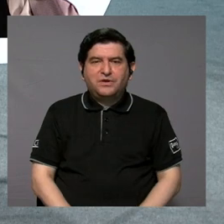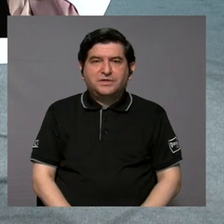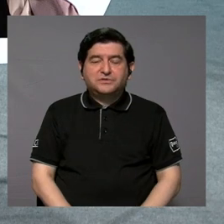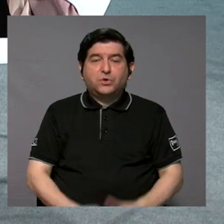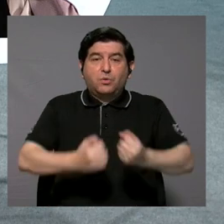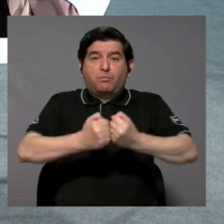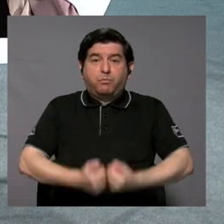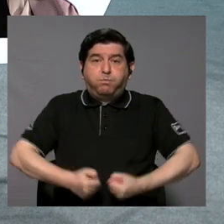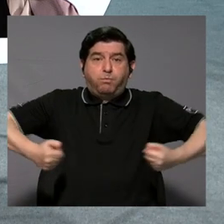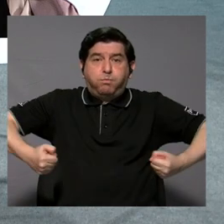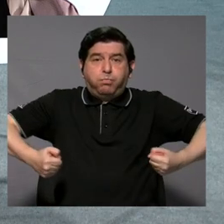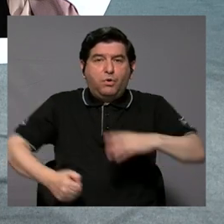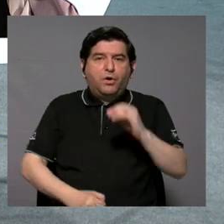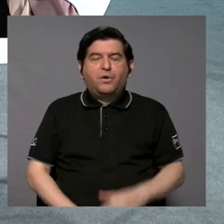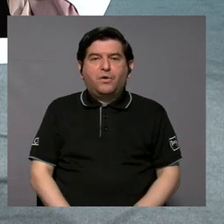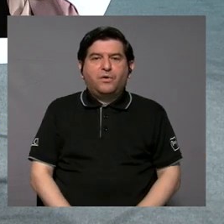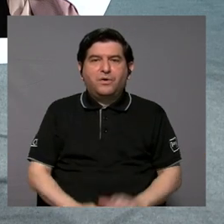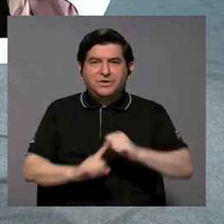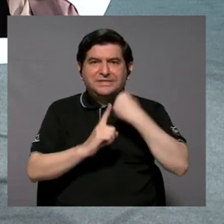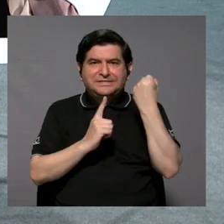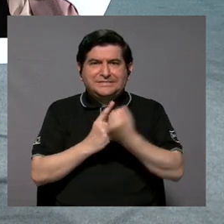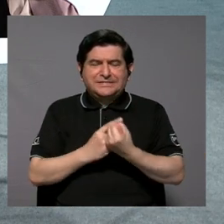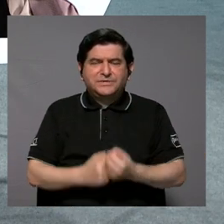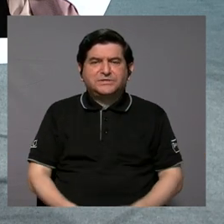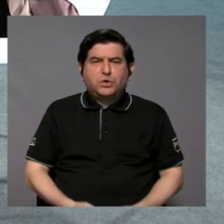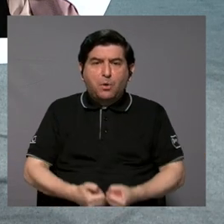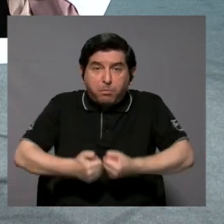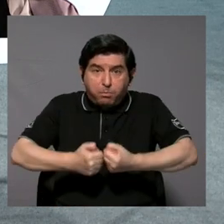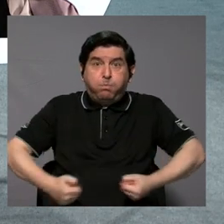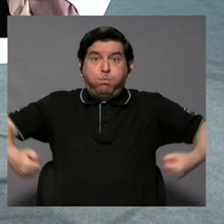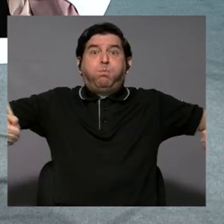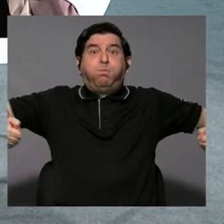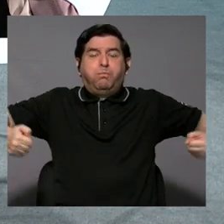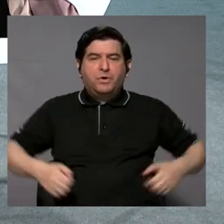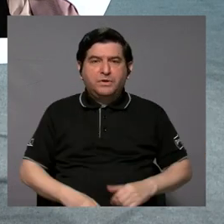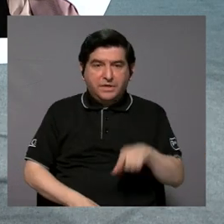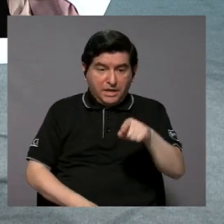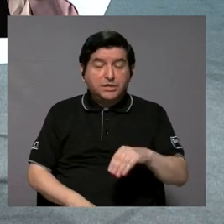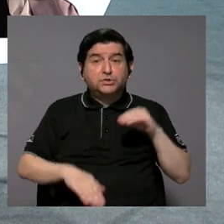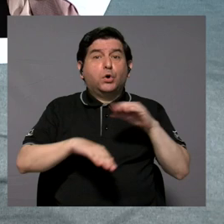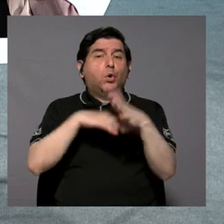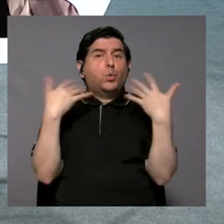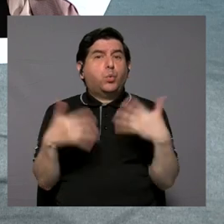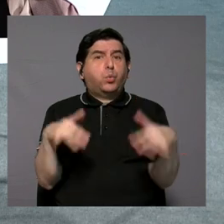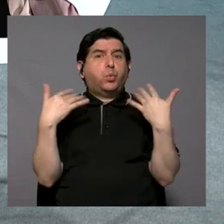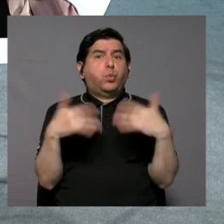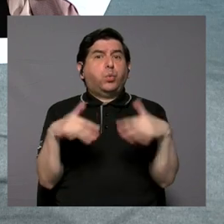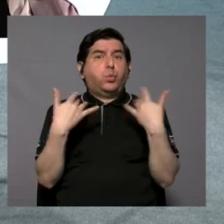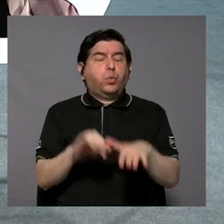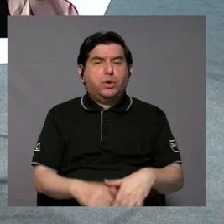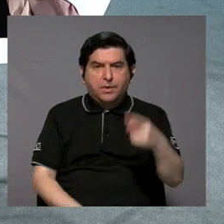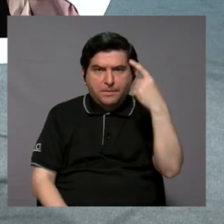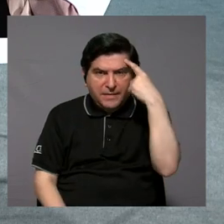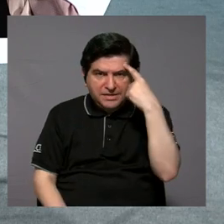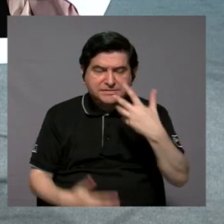tener o sobrepeso o va a tener obesidad. Y eso es muy grave si pensamos todo lo que eso implica a nivel,